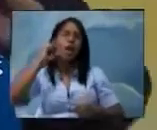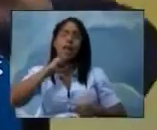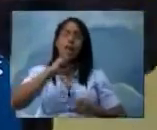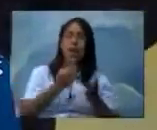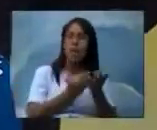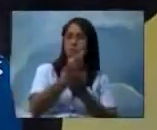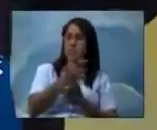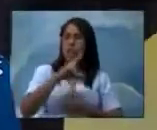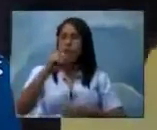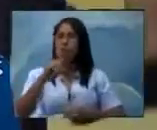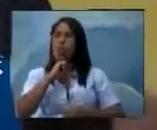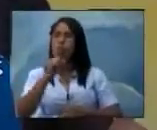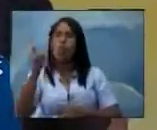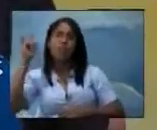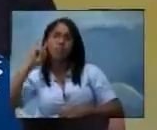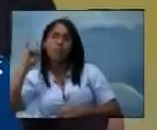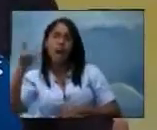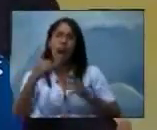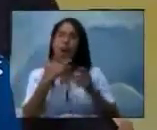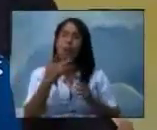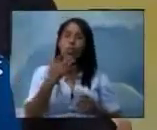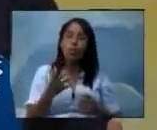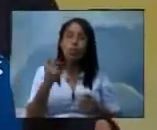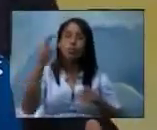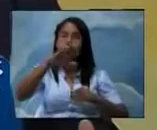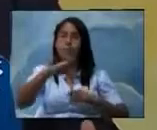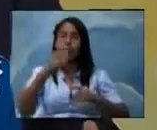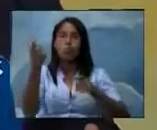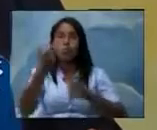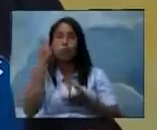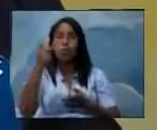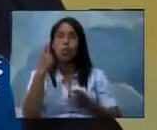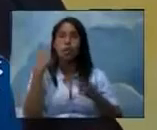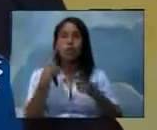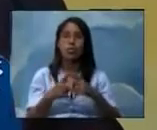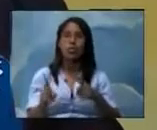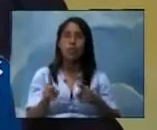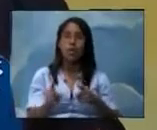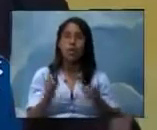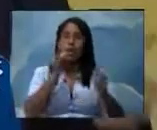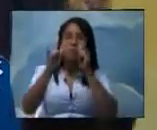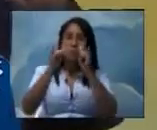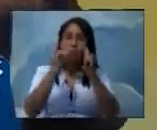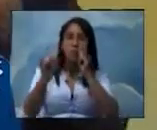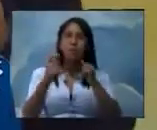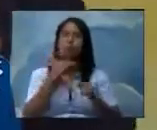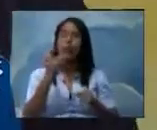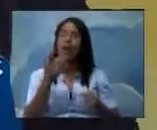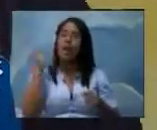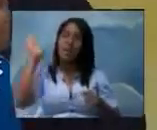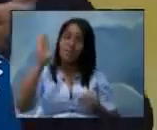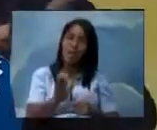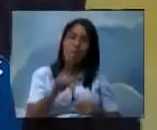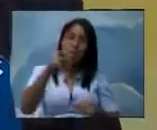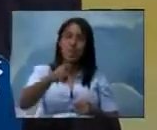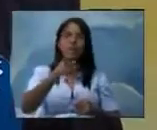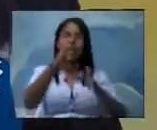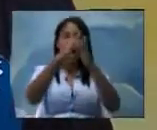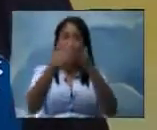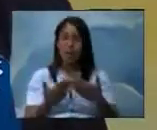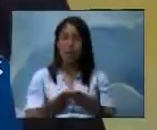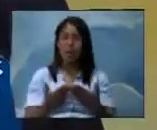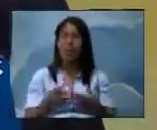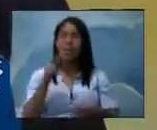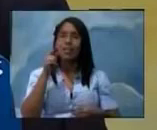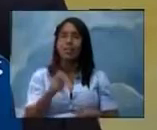es fiel o que si el hombre le es infiel, y andan por ahí buscando información. Hay que venir a la